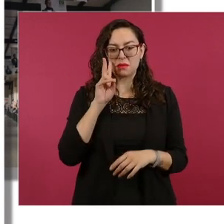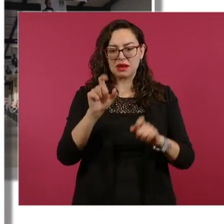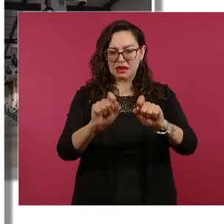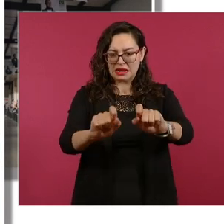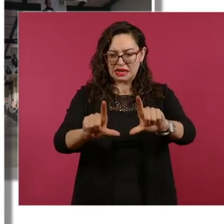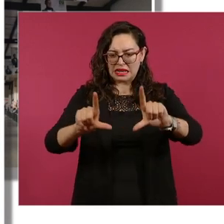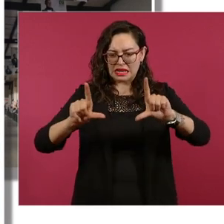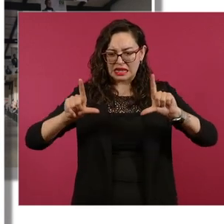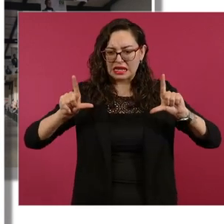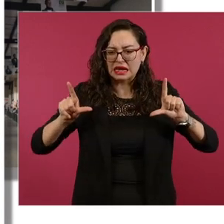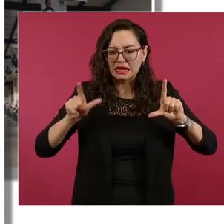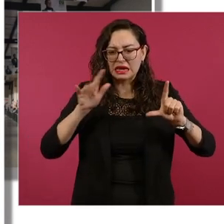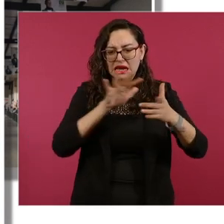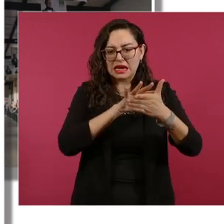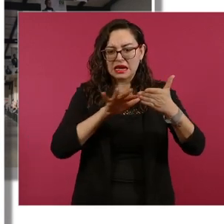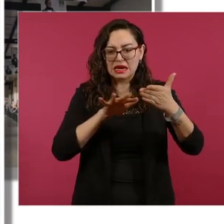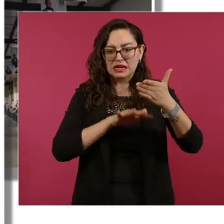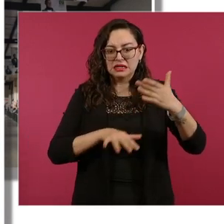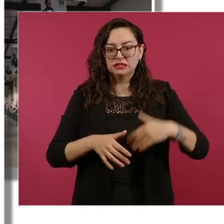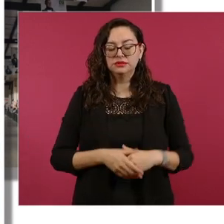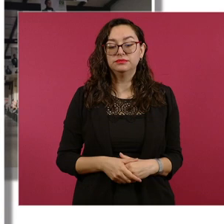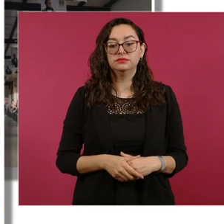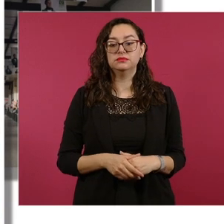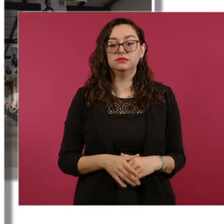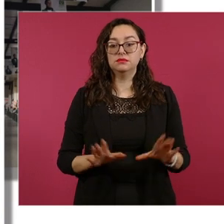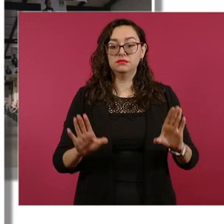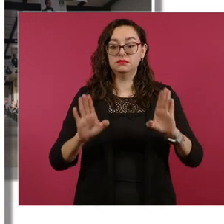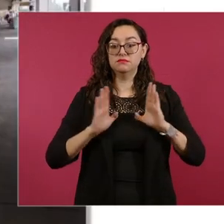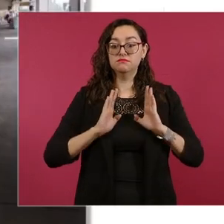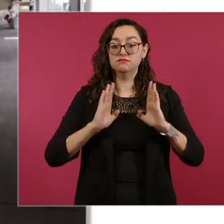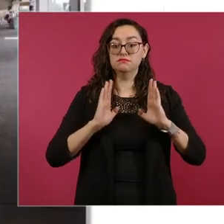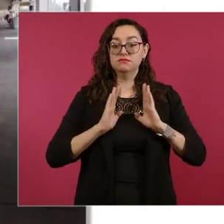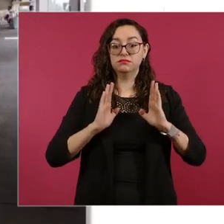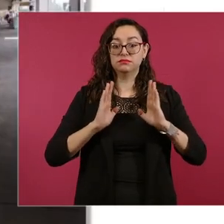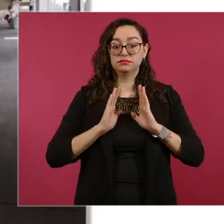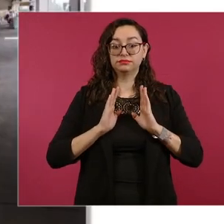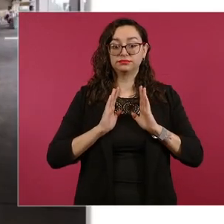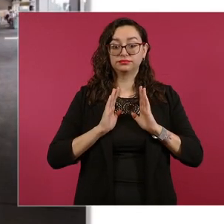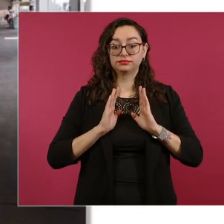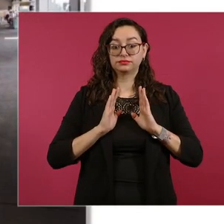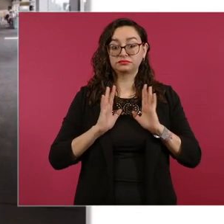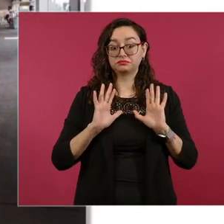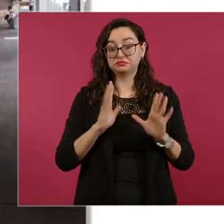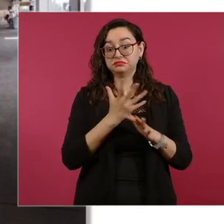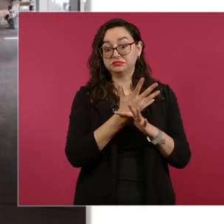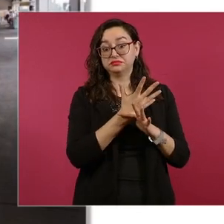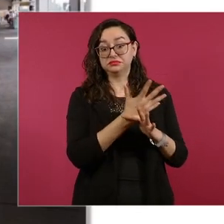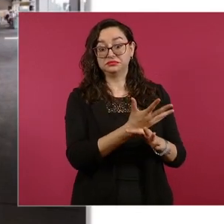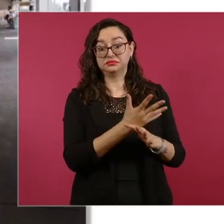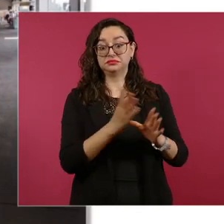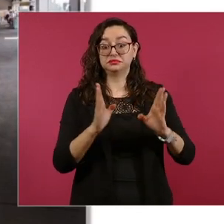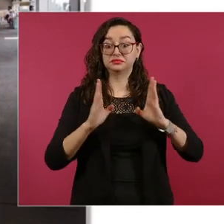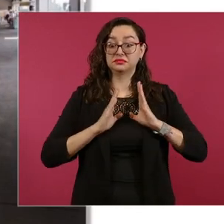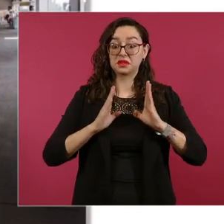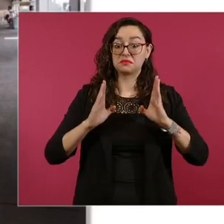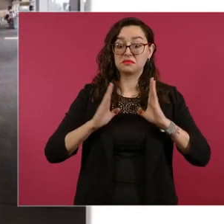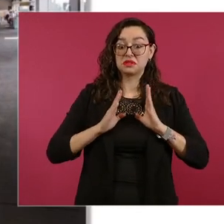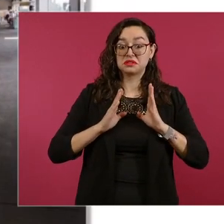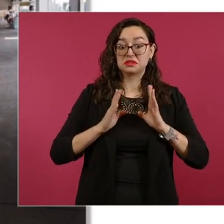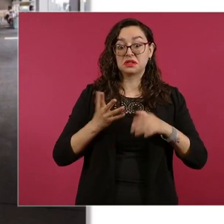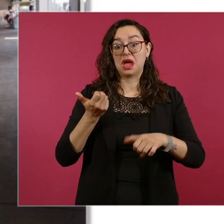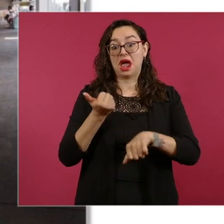grande, dice los militares, así yo creo que así escribió con este tono, así como los militares son los que